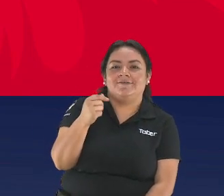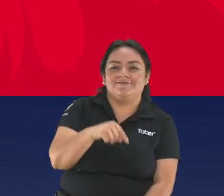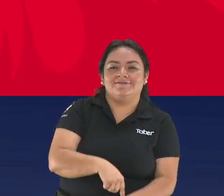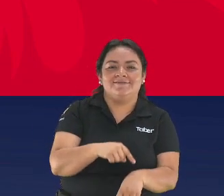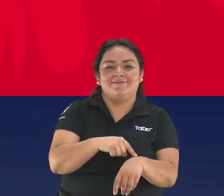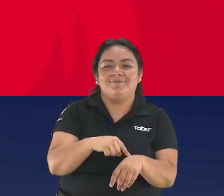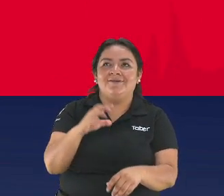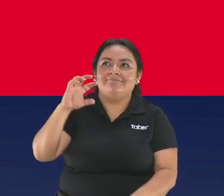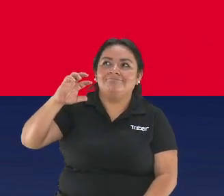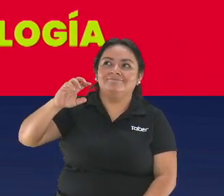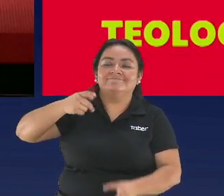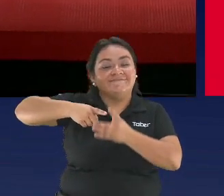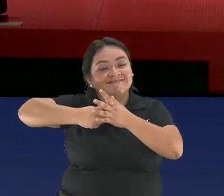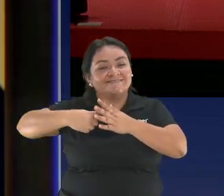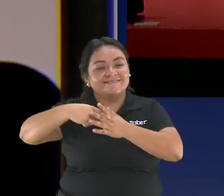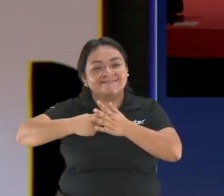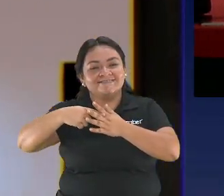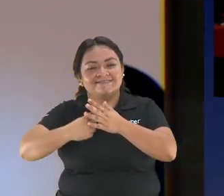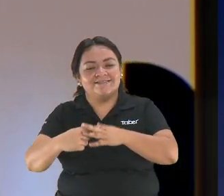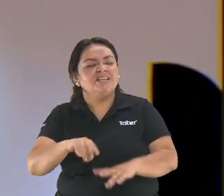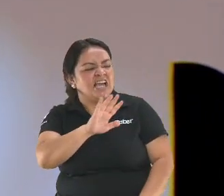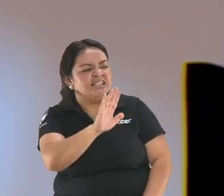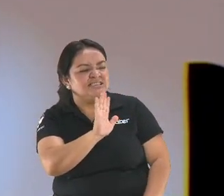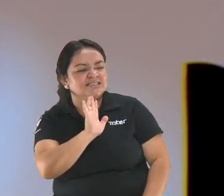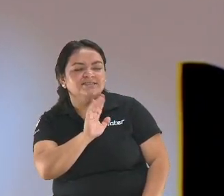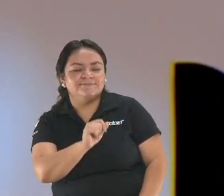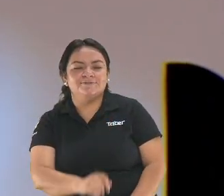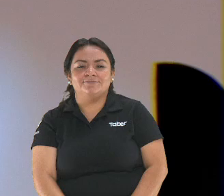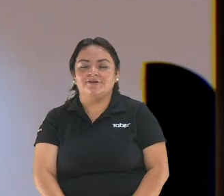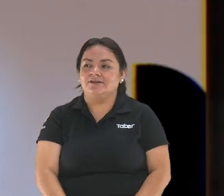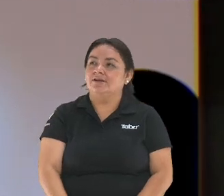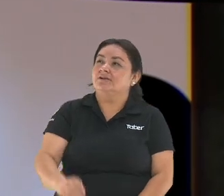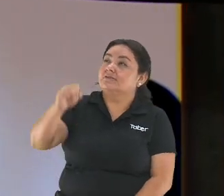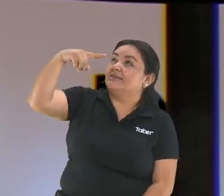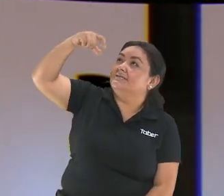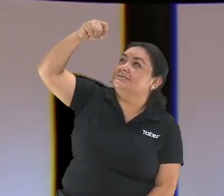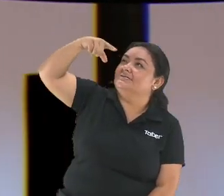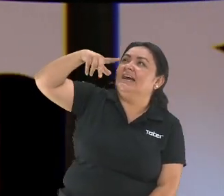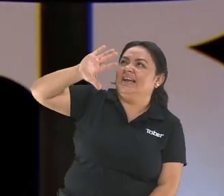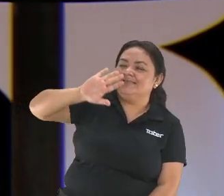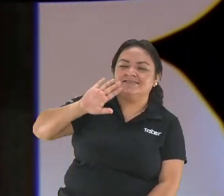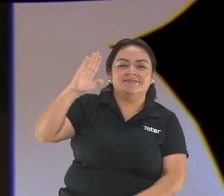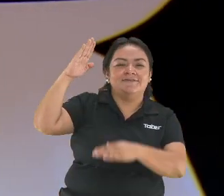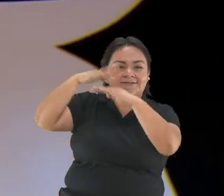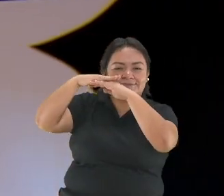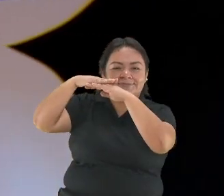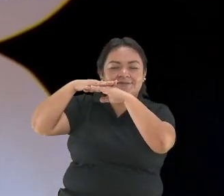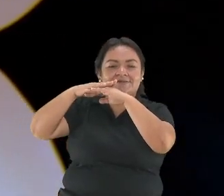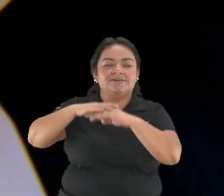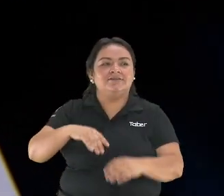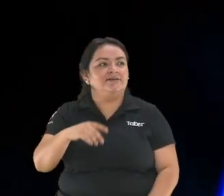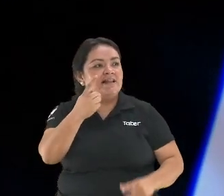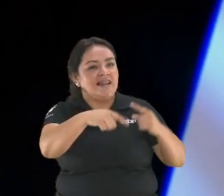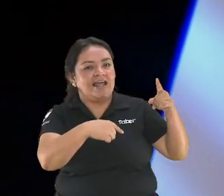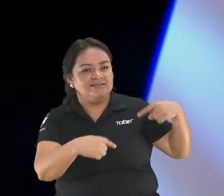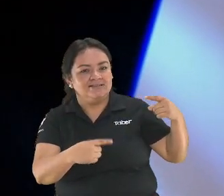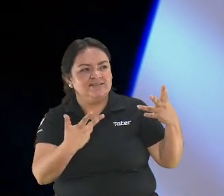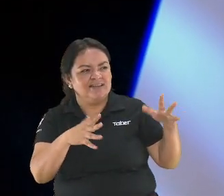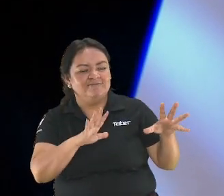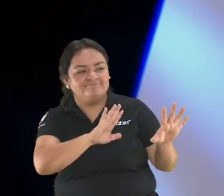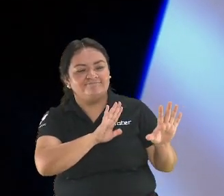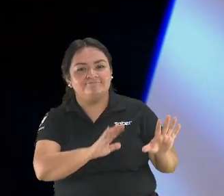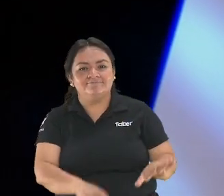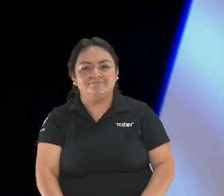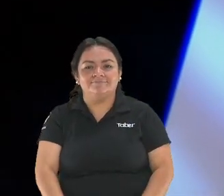alo ya lo voy a arreglar mira la gotera ya la voy a arreglar mira la llanta que al agua